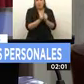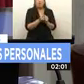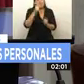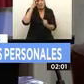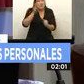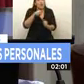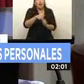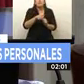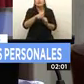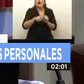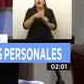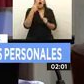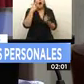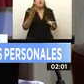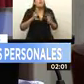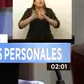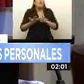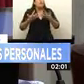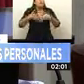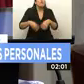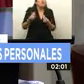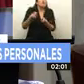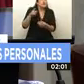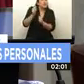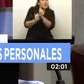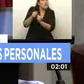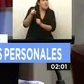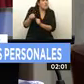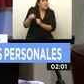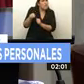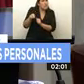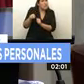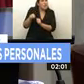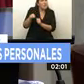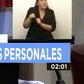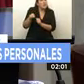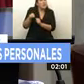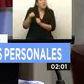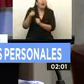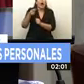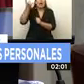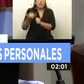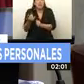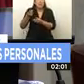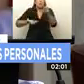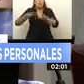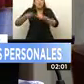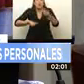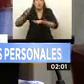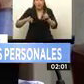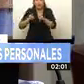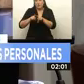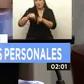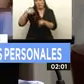importante leading Case para ver cómo funcionan los modelos con presupuestos como los